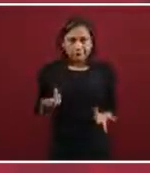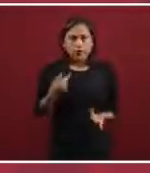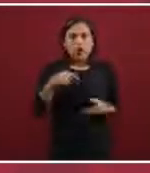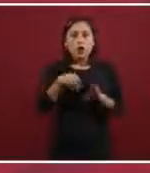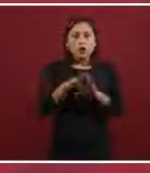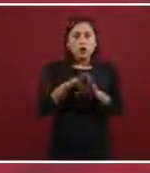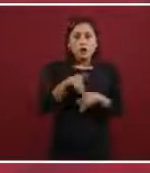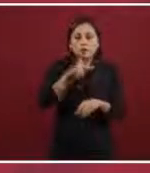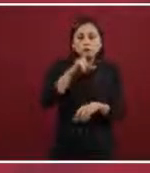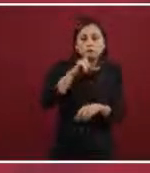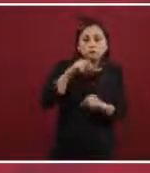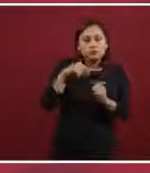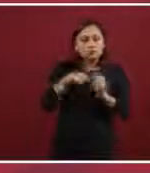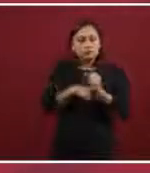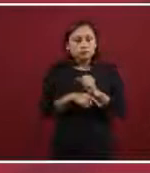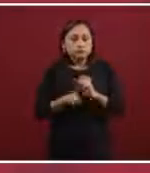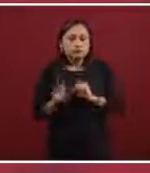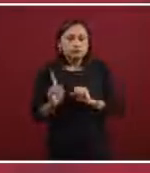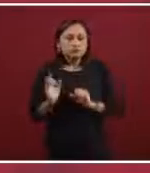y ser responsables